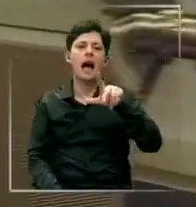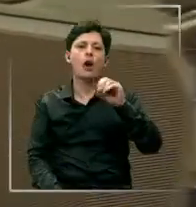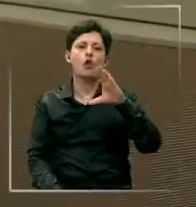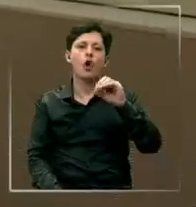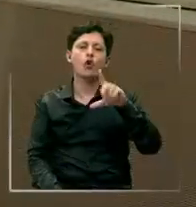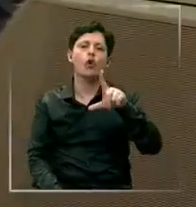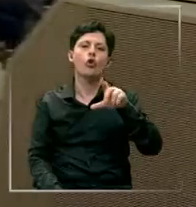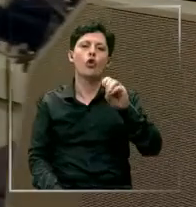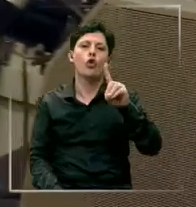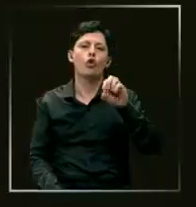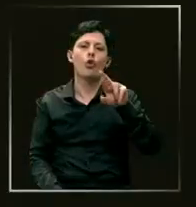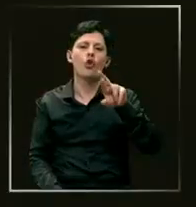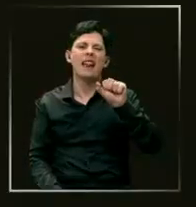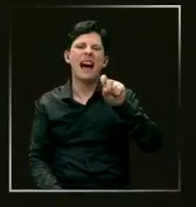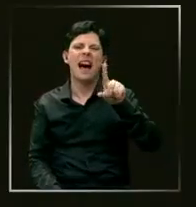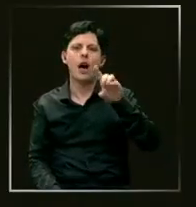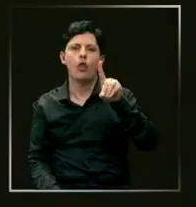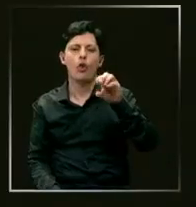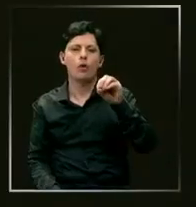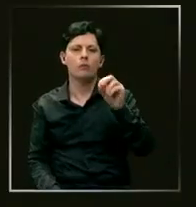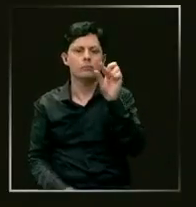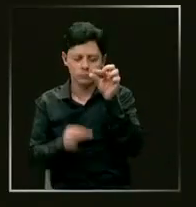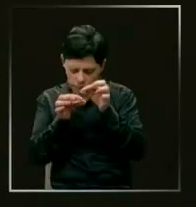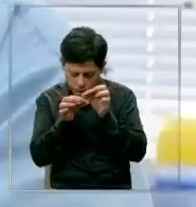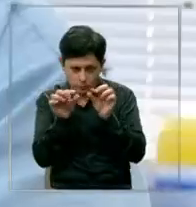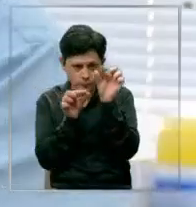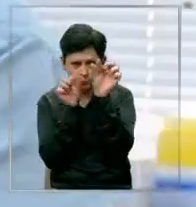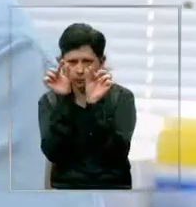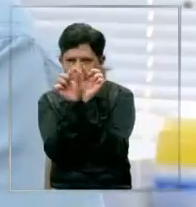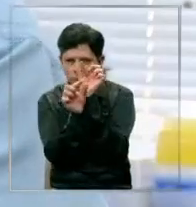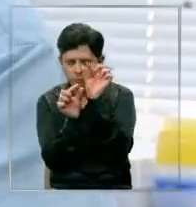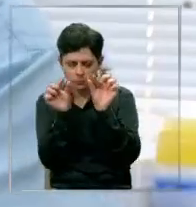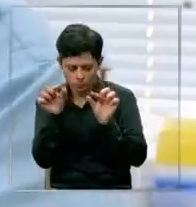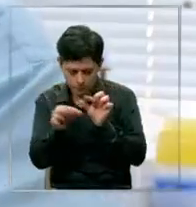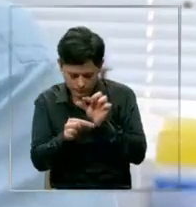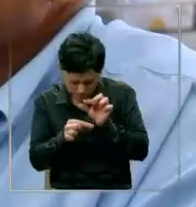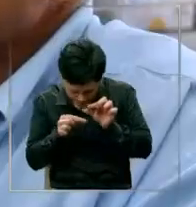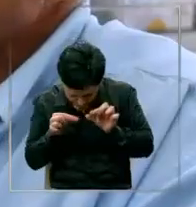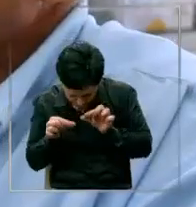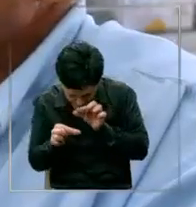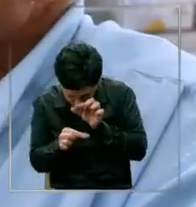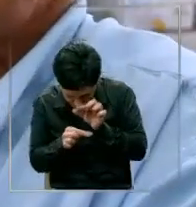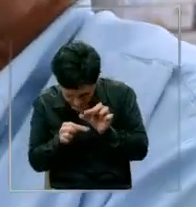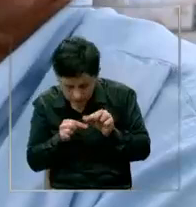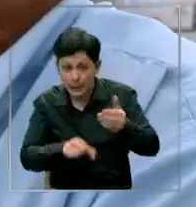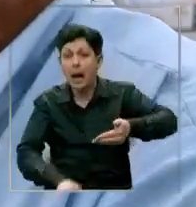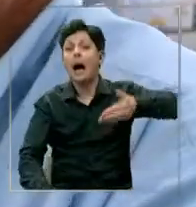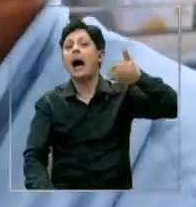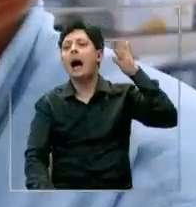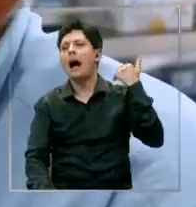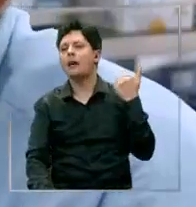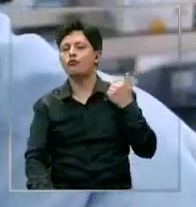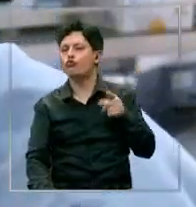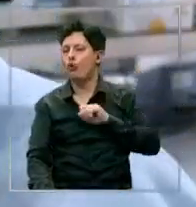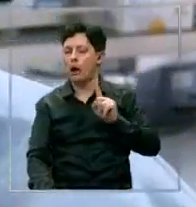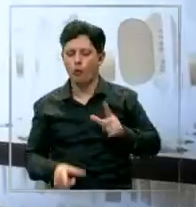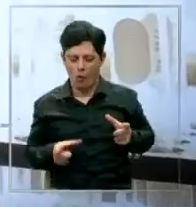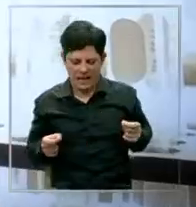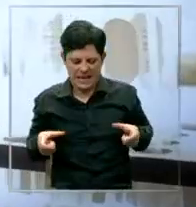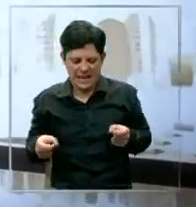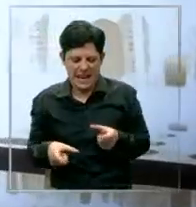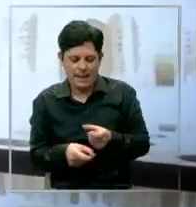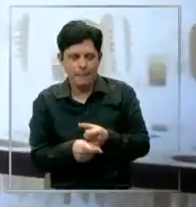muy virulento que aparece en determinadas circunstancias y que en aquella época no era un germen frecuente que